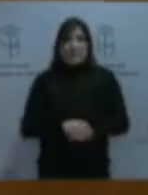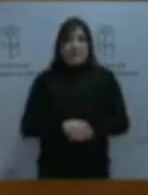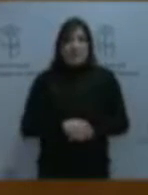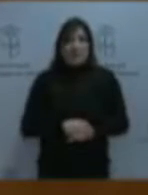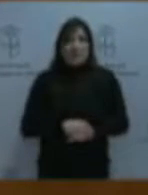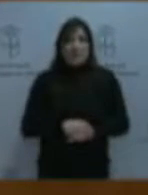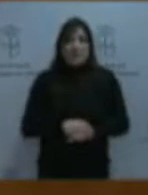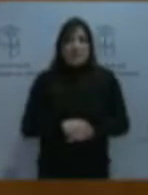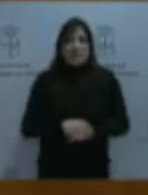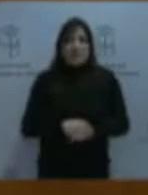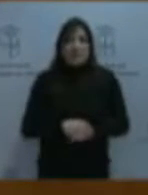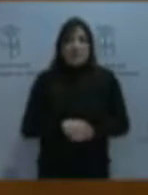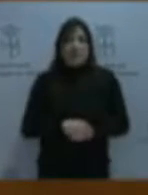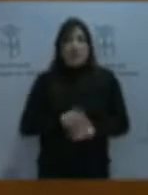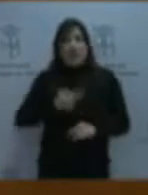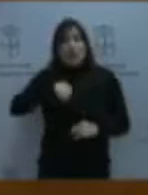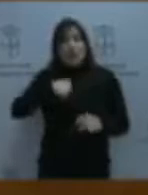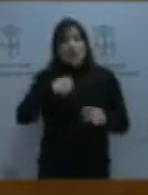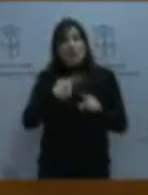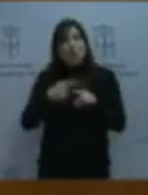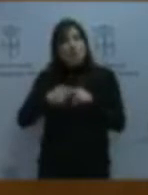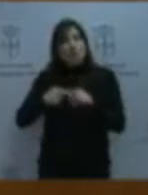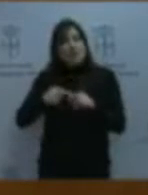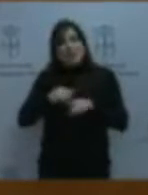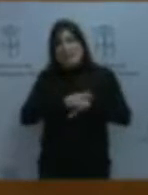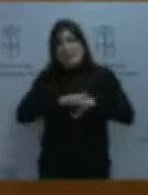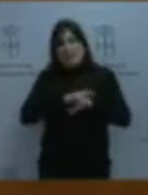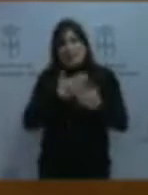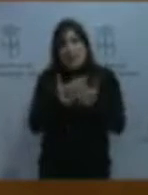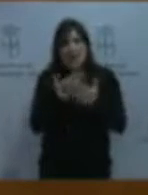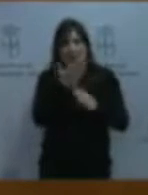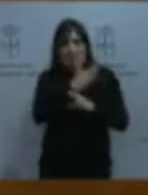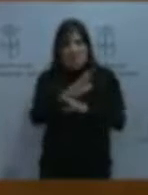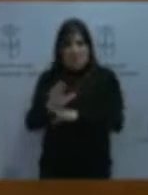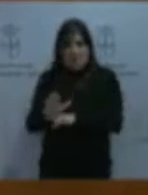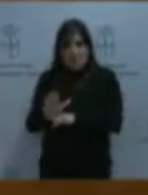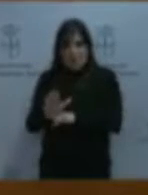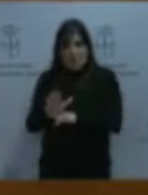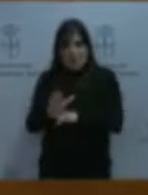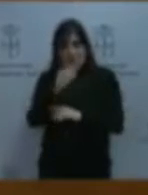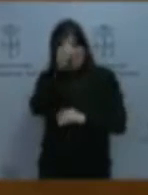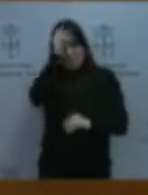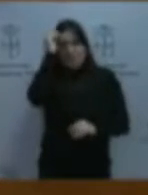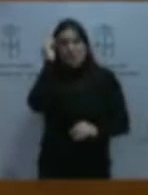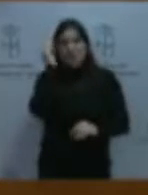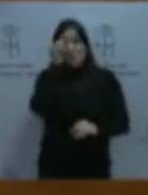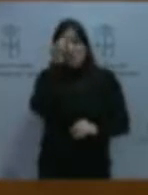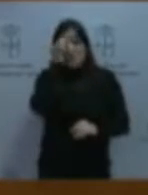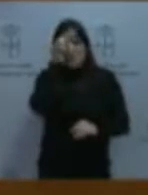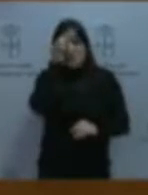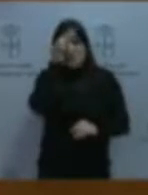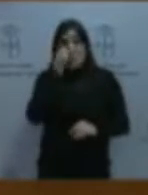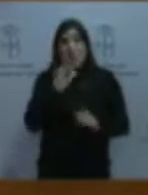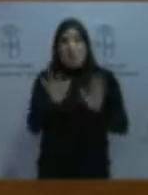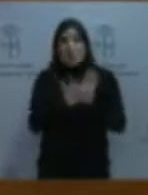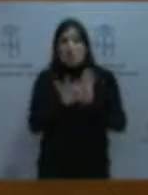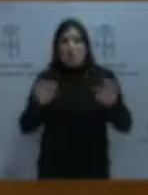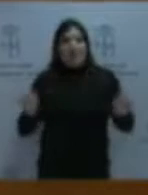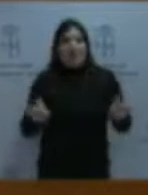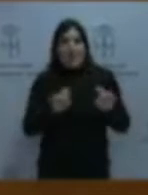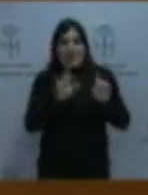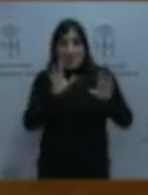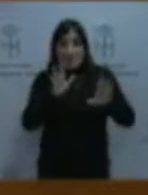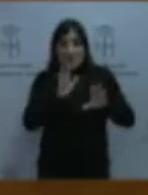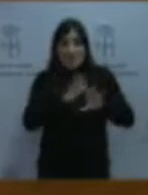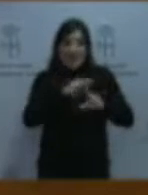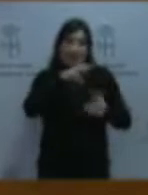muy básicas, ¿no? Propusimos desde el software libre de los centros de desarrollo local, que podría, a nuestro